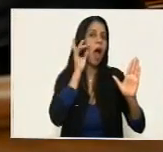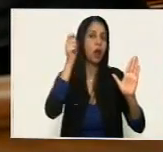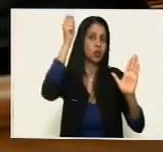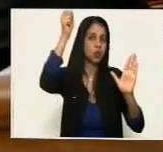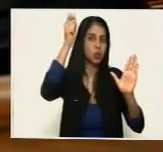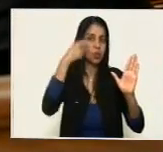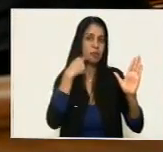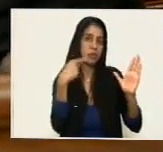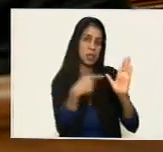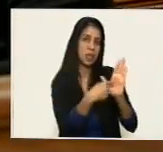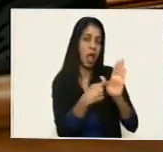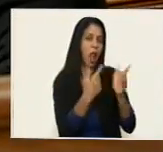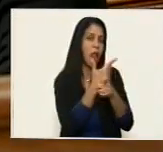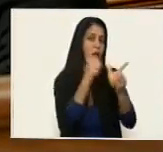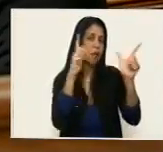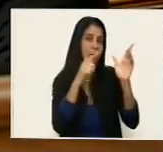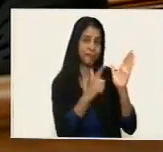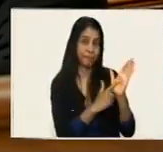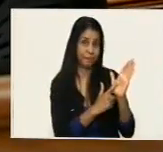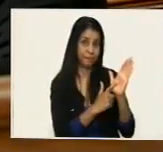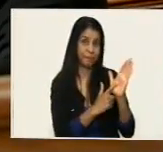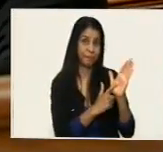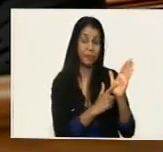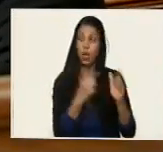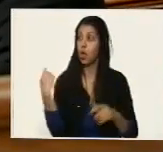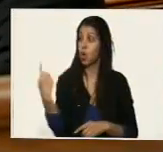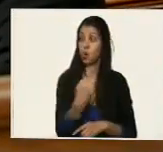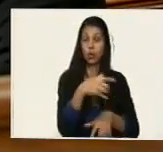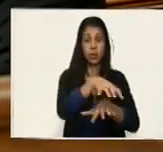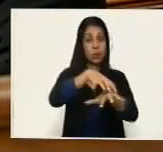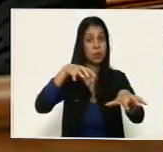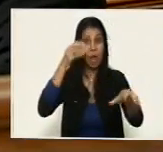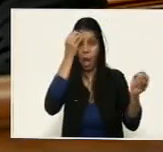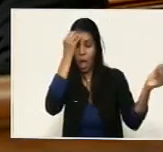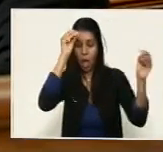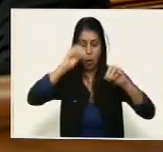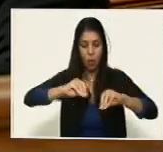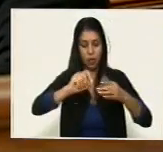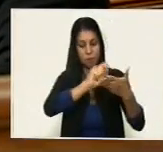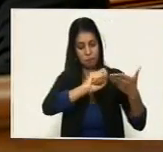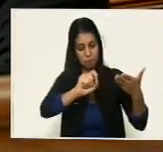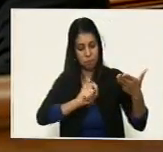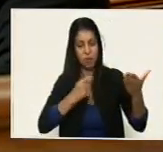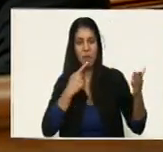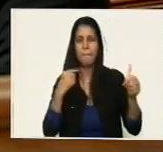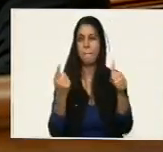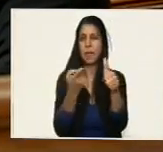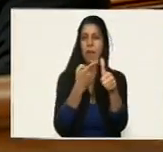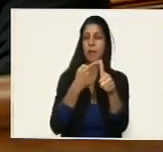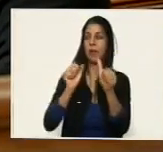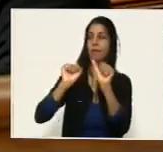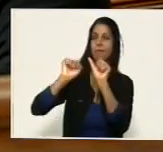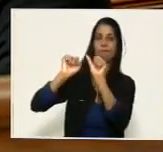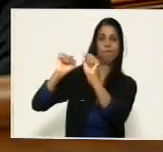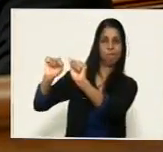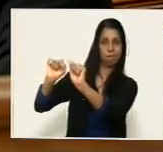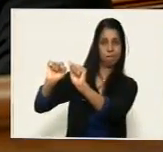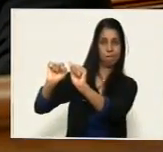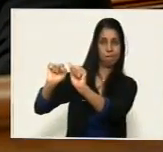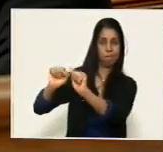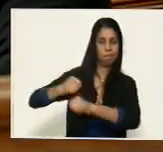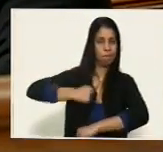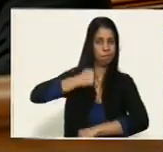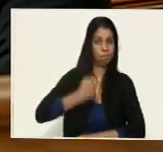Bolivariana de Venezuela. Acuerda, primero, rechazar de manera categórica,